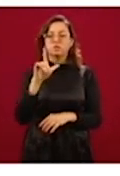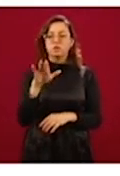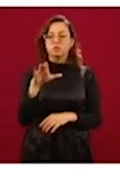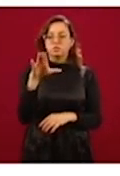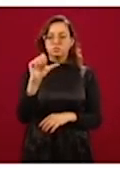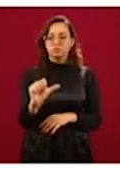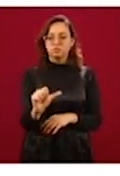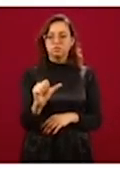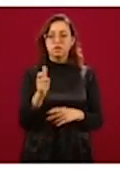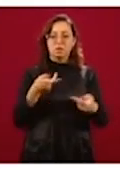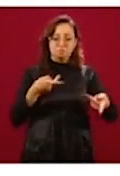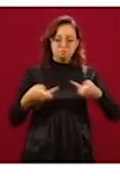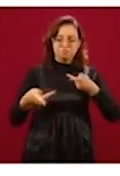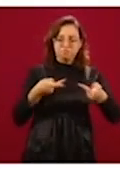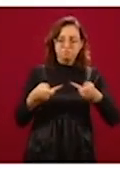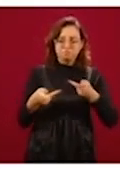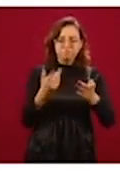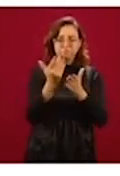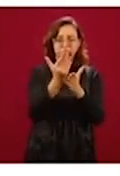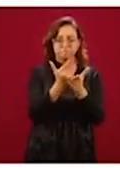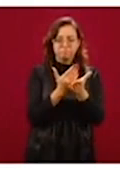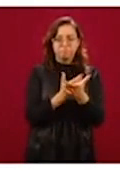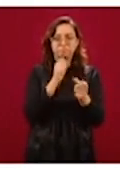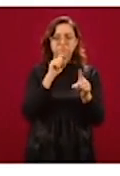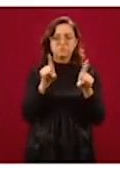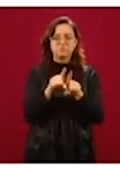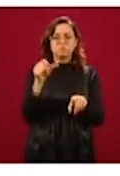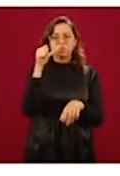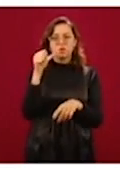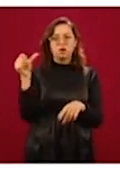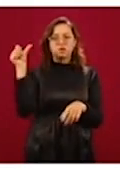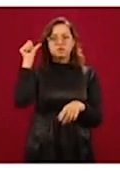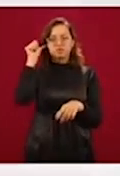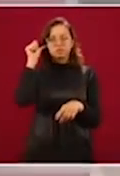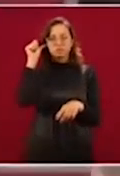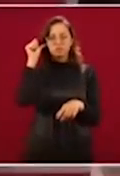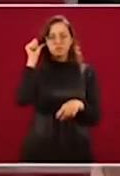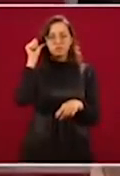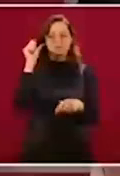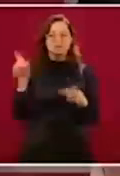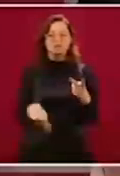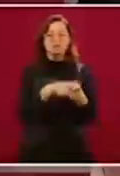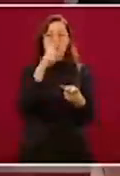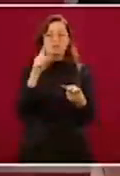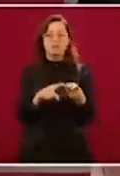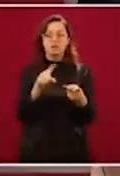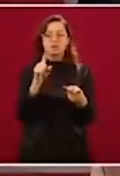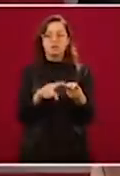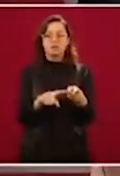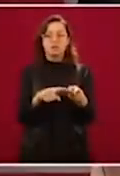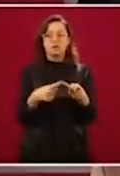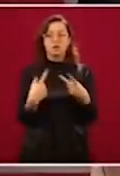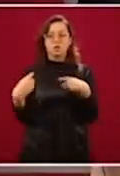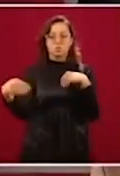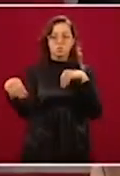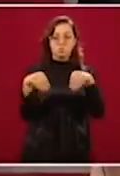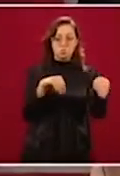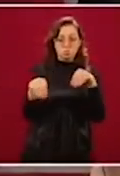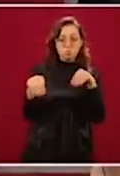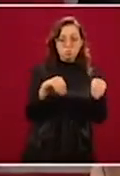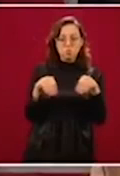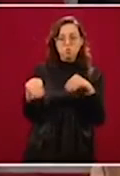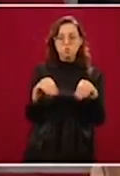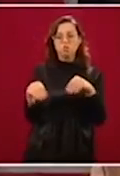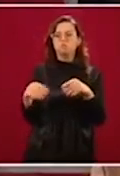precisamente ese plan maestro como se informó el día de ayer por otra parte también está el componente de la movilidad que es para conocer